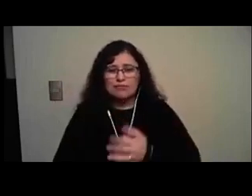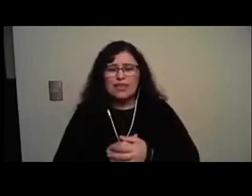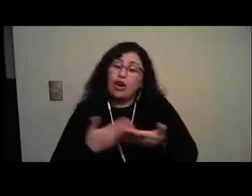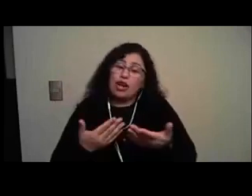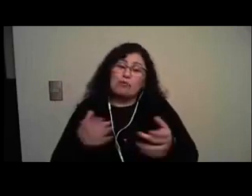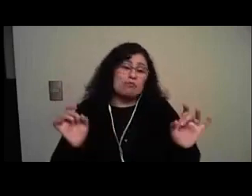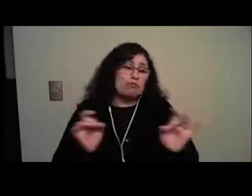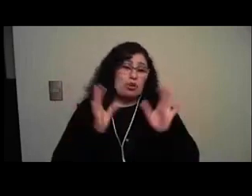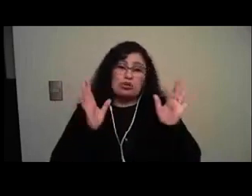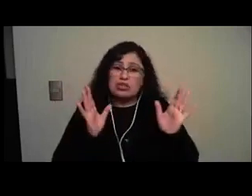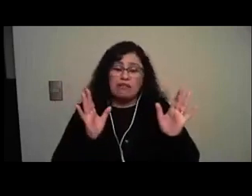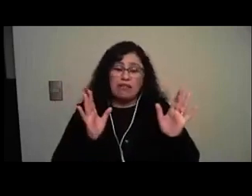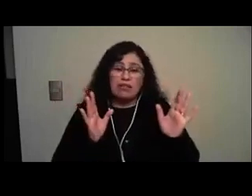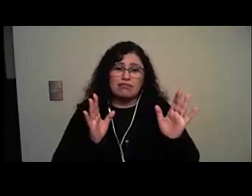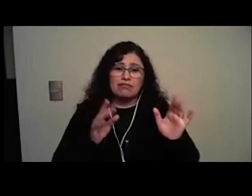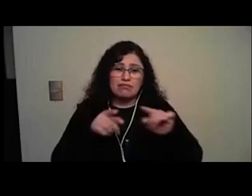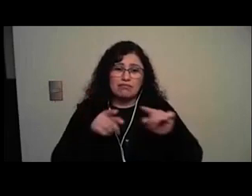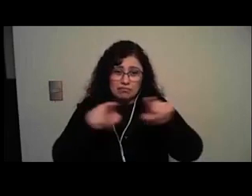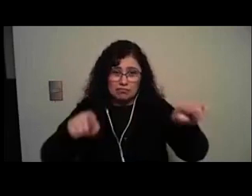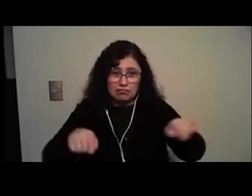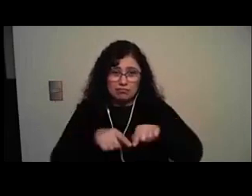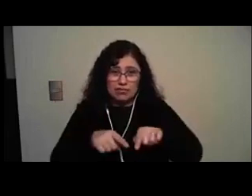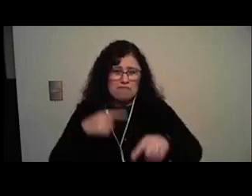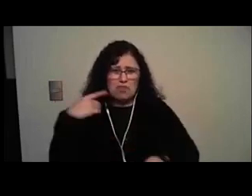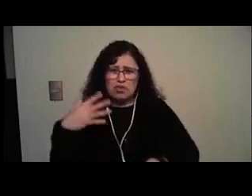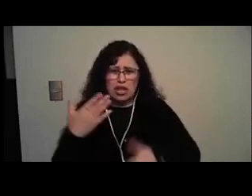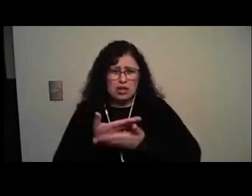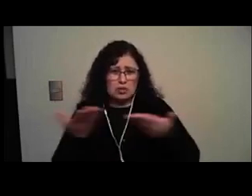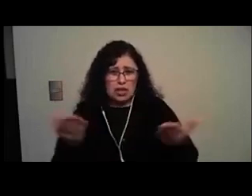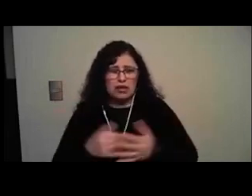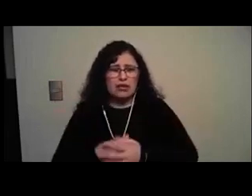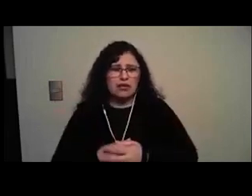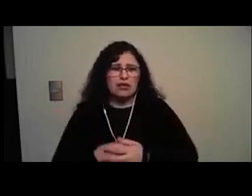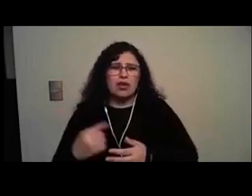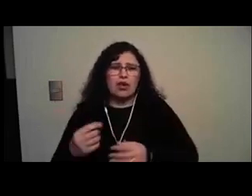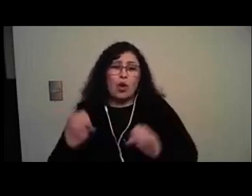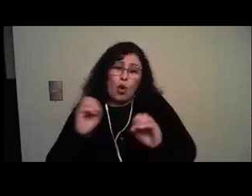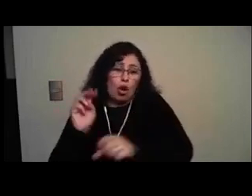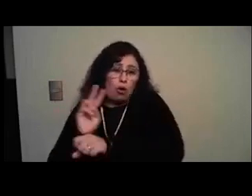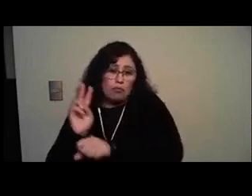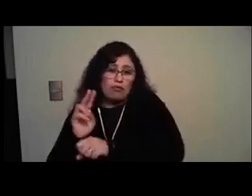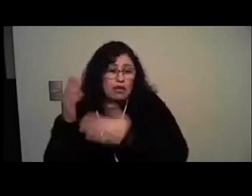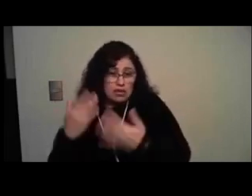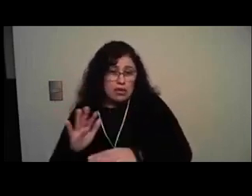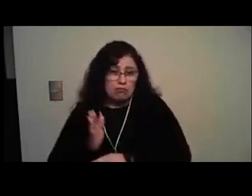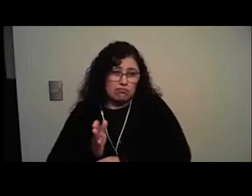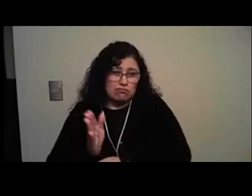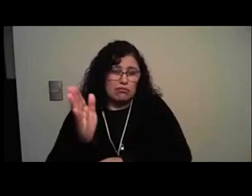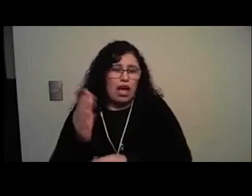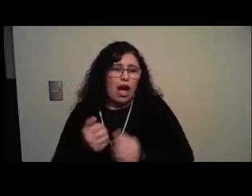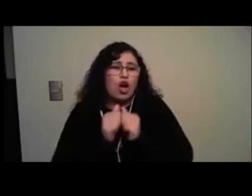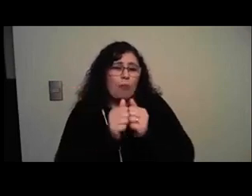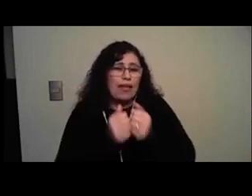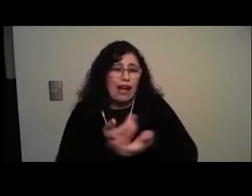probablemente es un espacio bien significativo para quienes ya llevamos tiempo con ustedes, porque ha significado